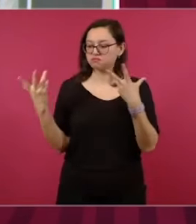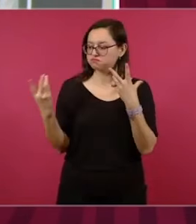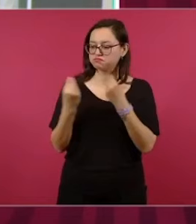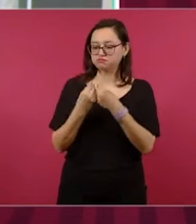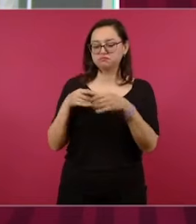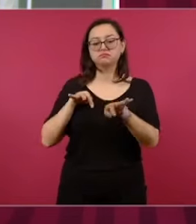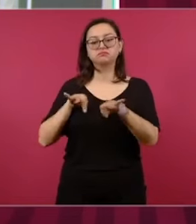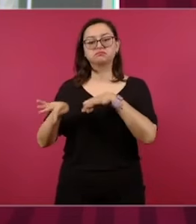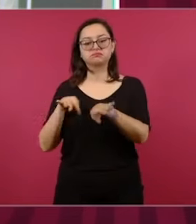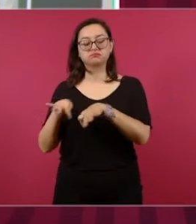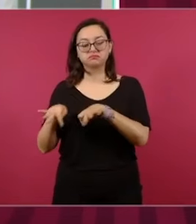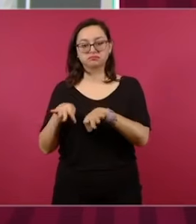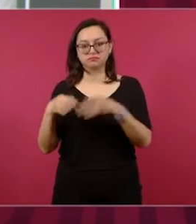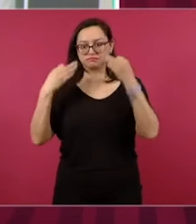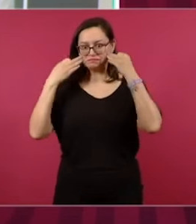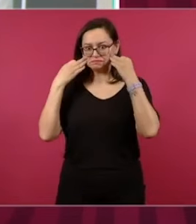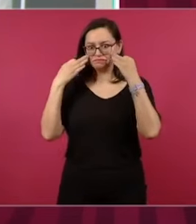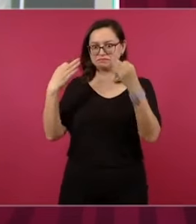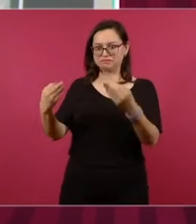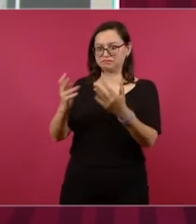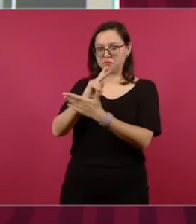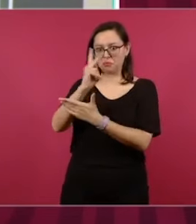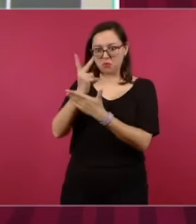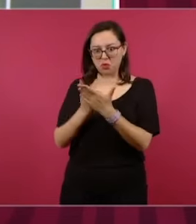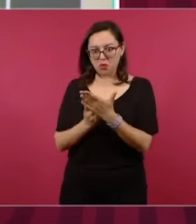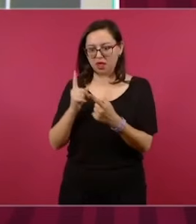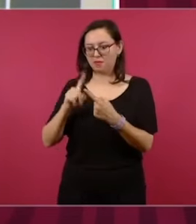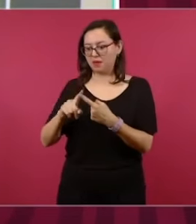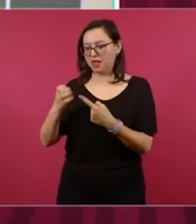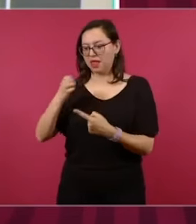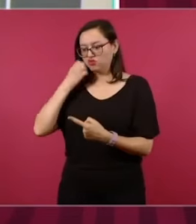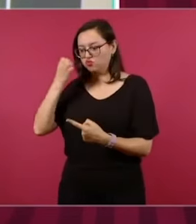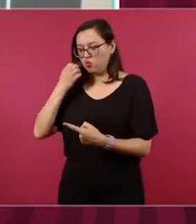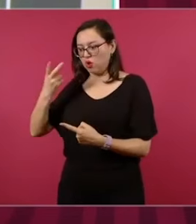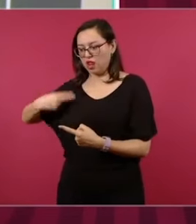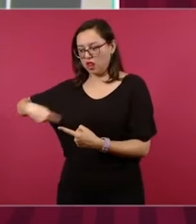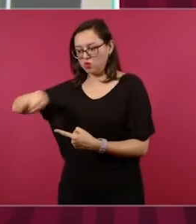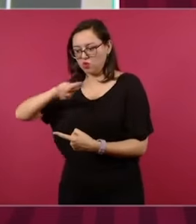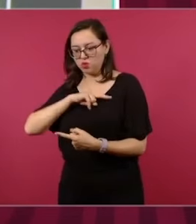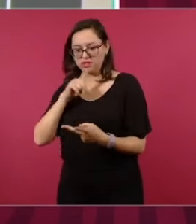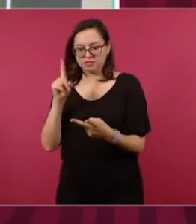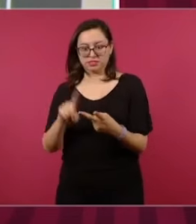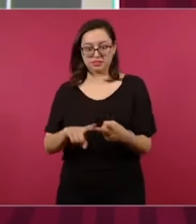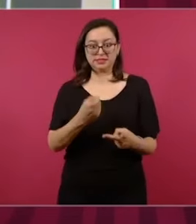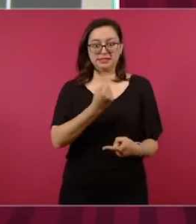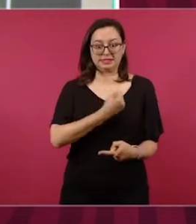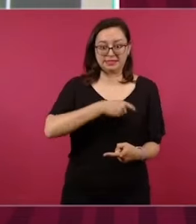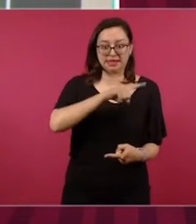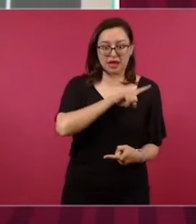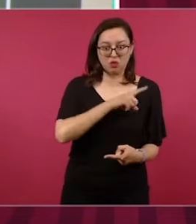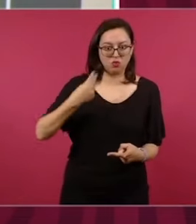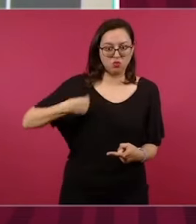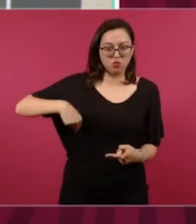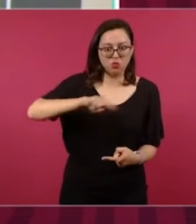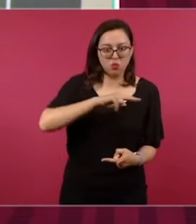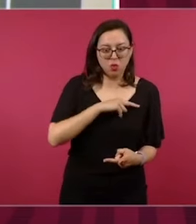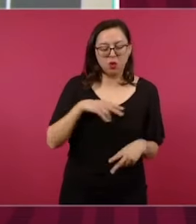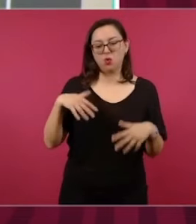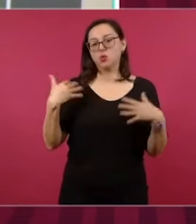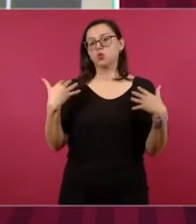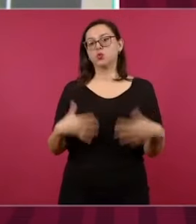este tipo de programas como La Escuela es Nuestra y ahora la salud es nuestra,